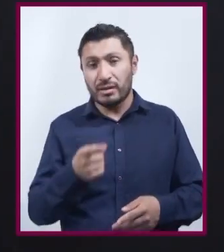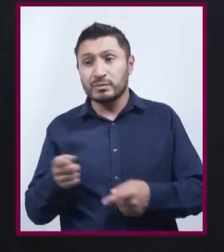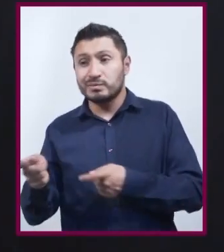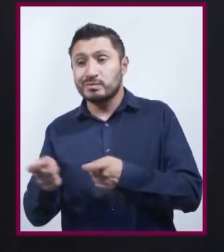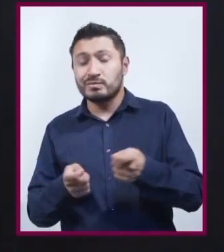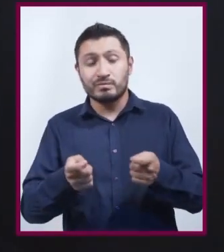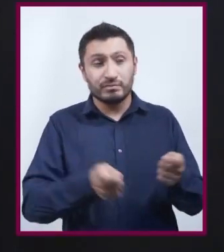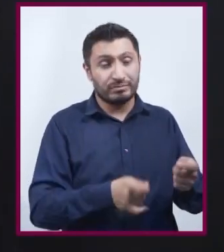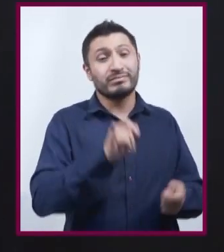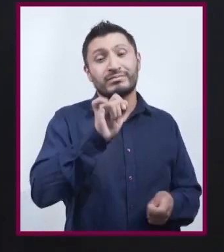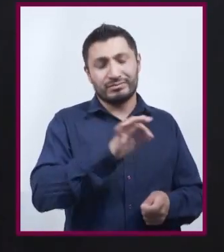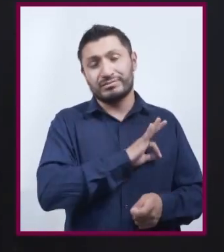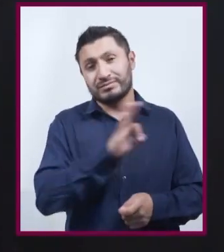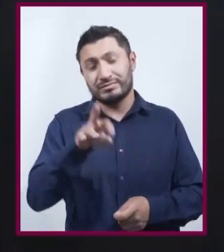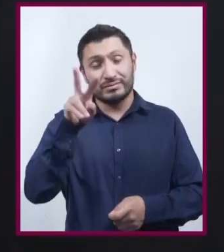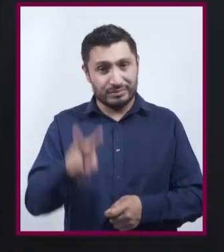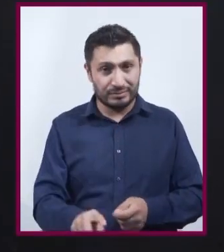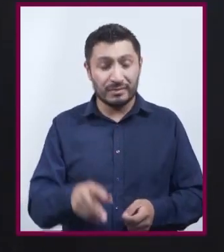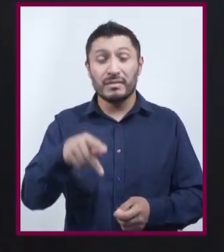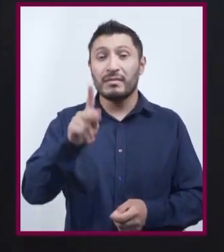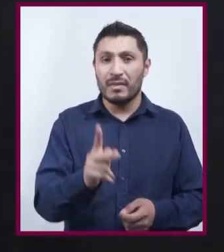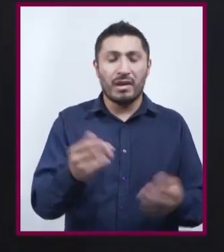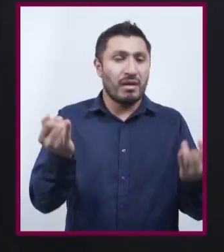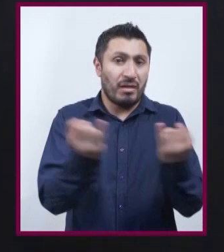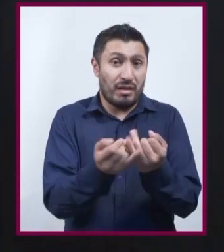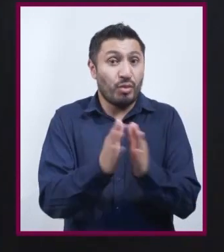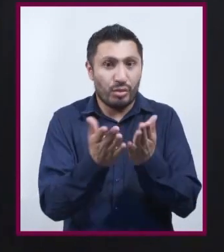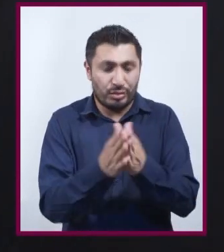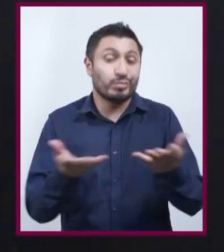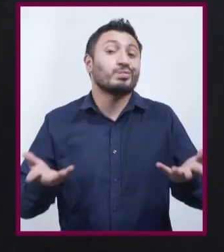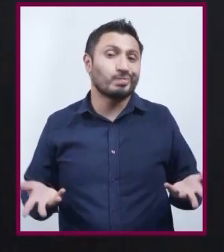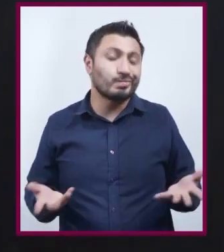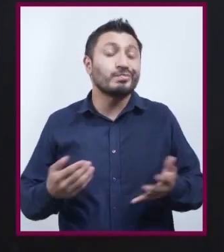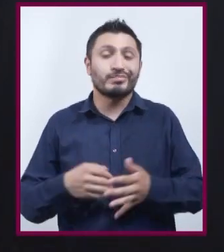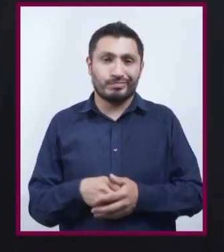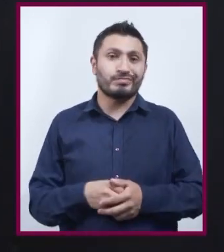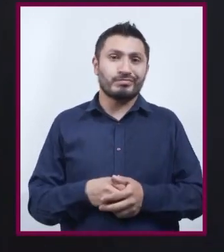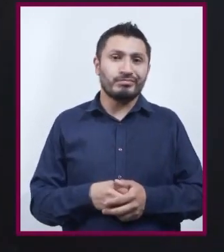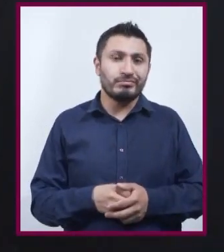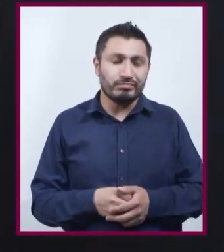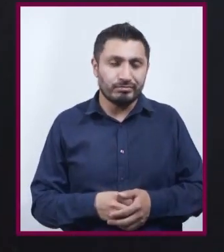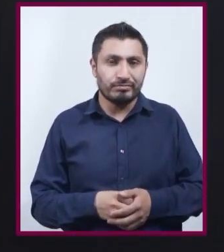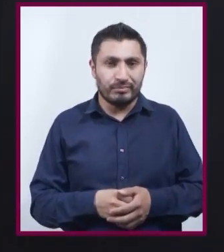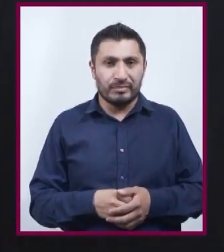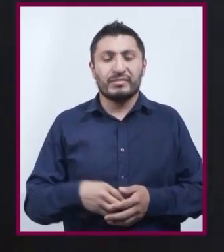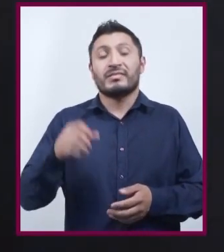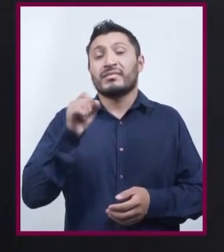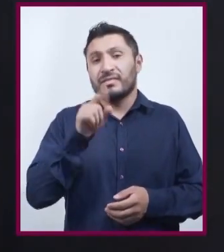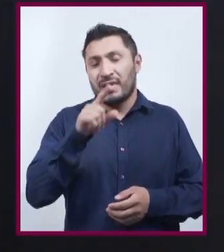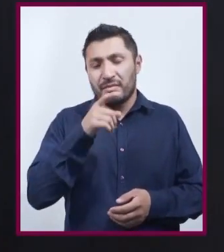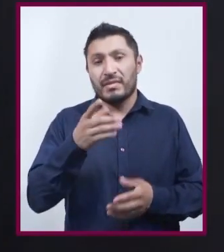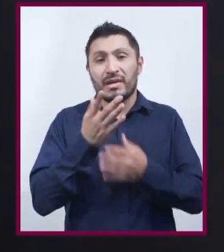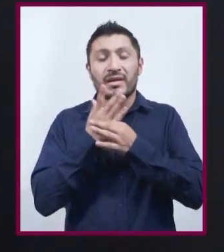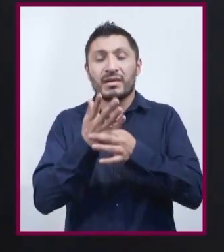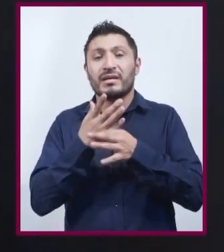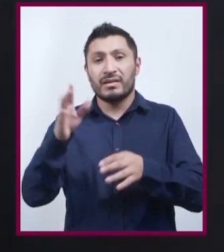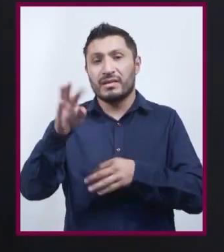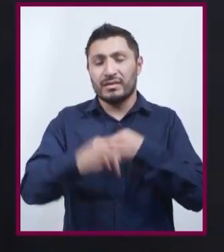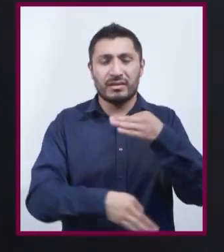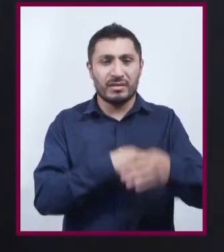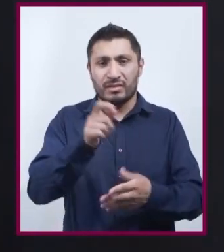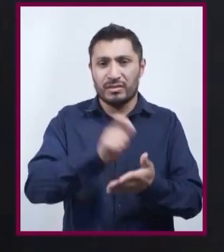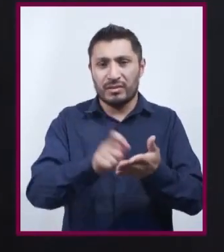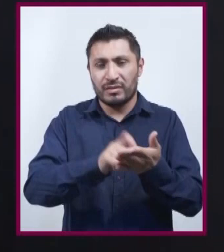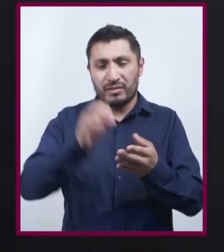ser utilizadas para manipular, pero ¿acaso no ocurre lo mismo con los libros? Incluso se llega